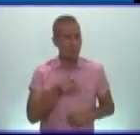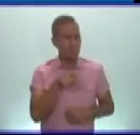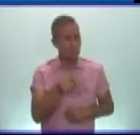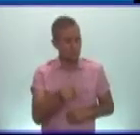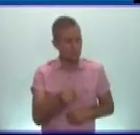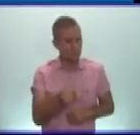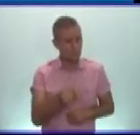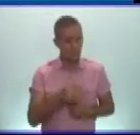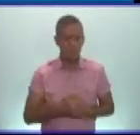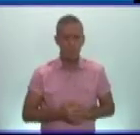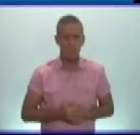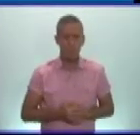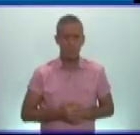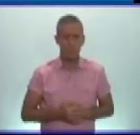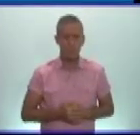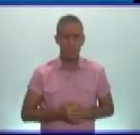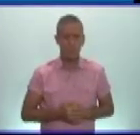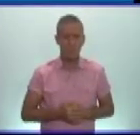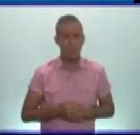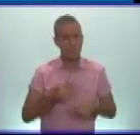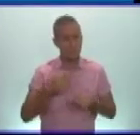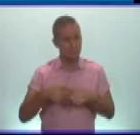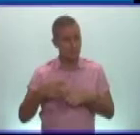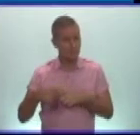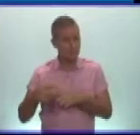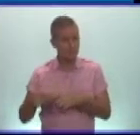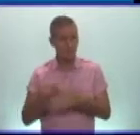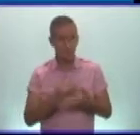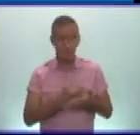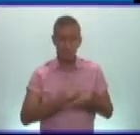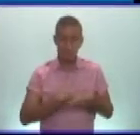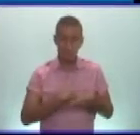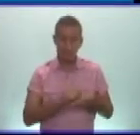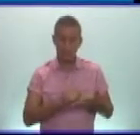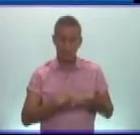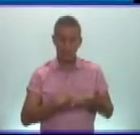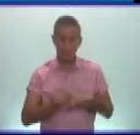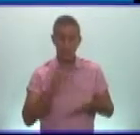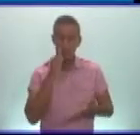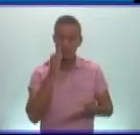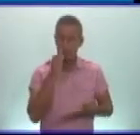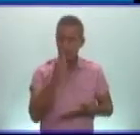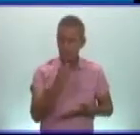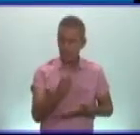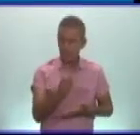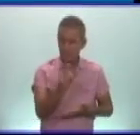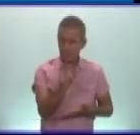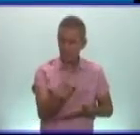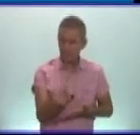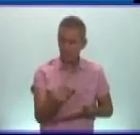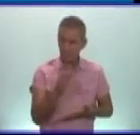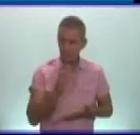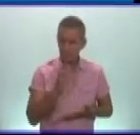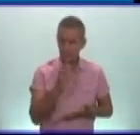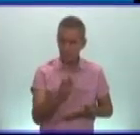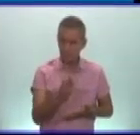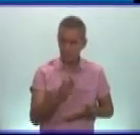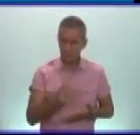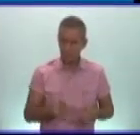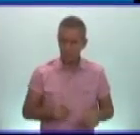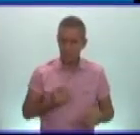atentamente. O sea, ya las frases son más formales porque va dirigida a una persona a la que nosotros respetamos, que no tenemos esos lazos de